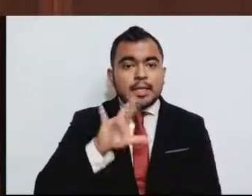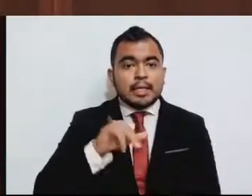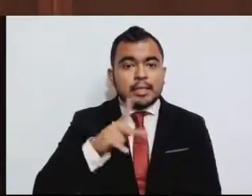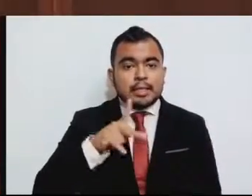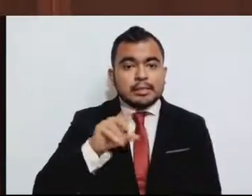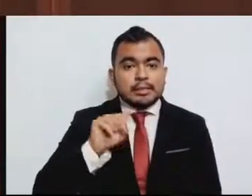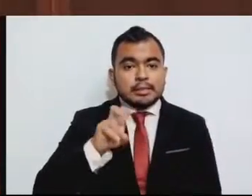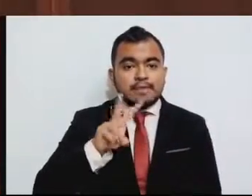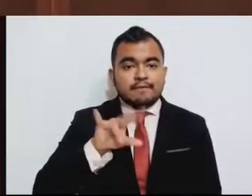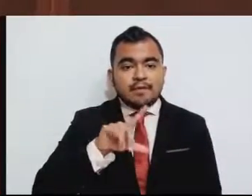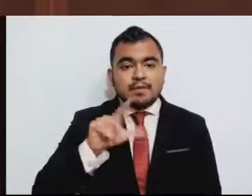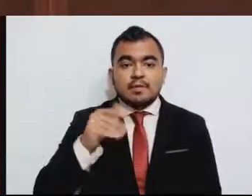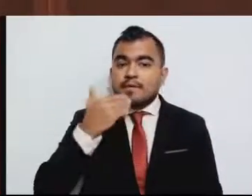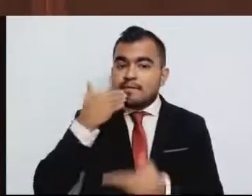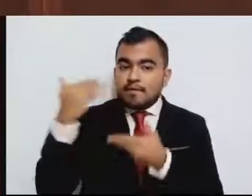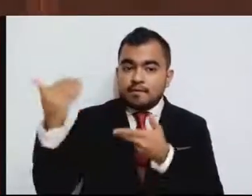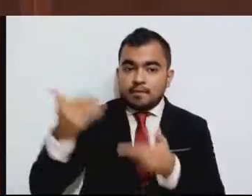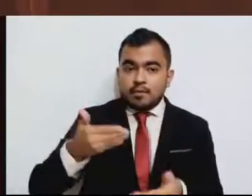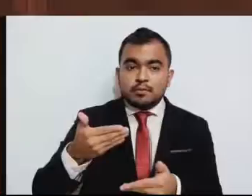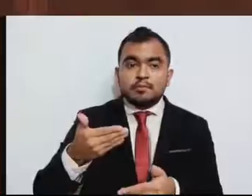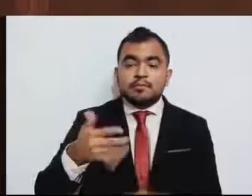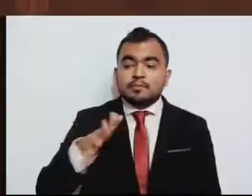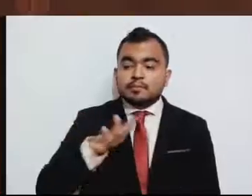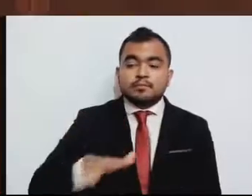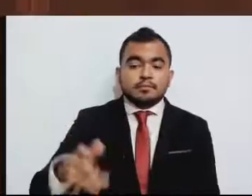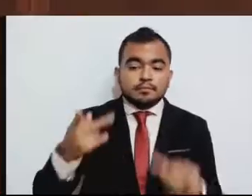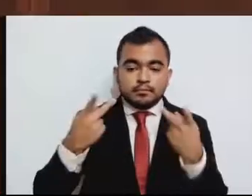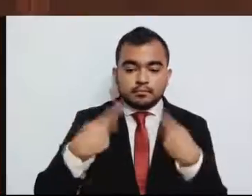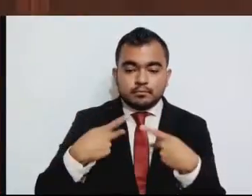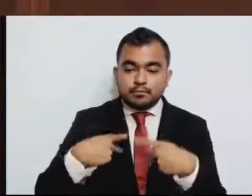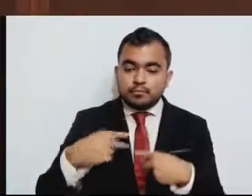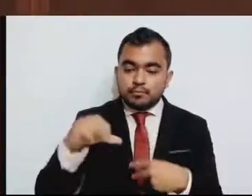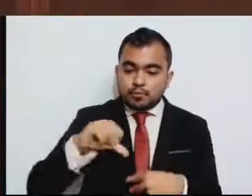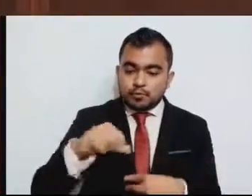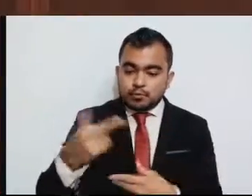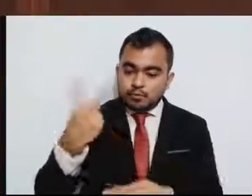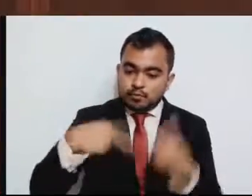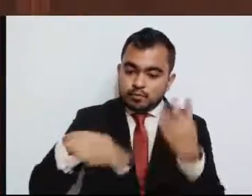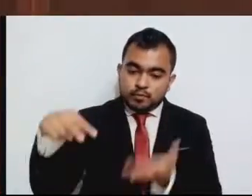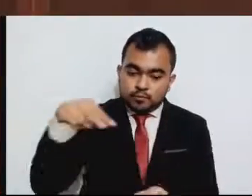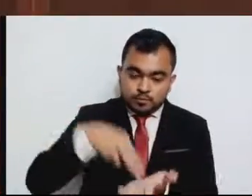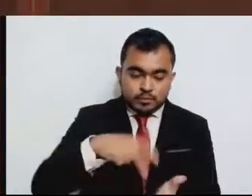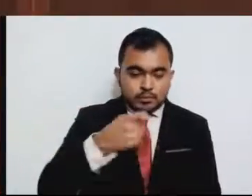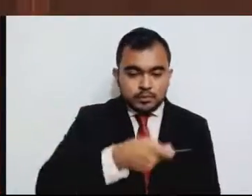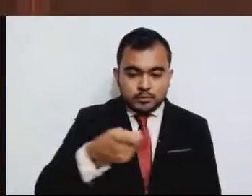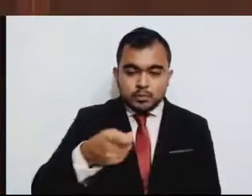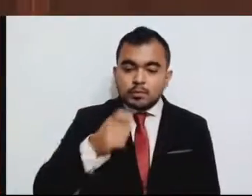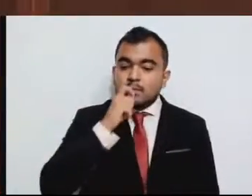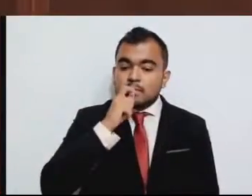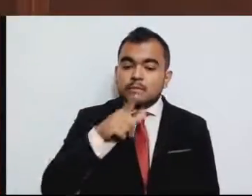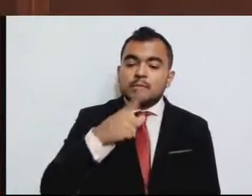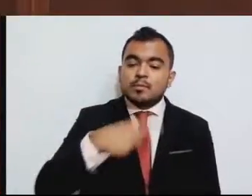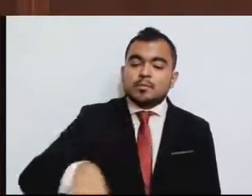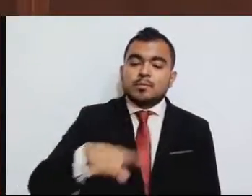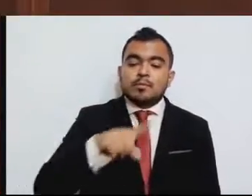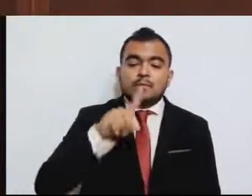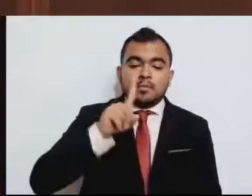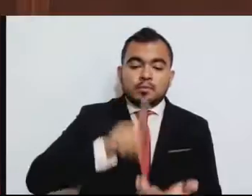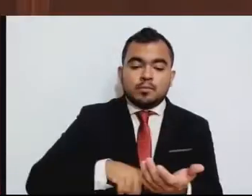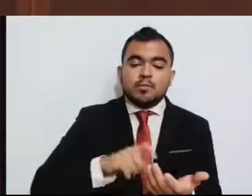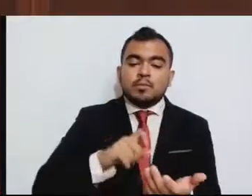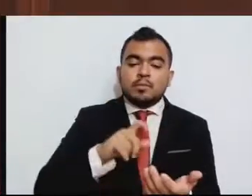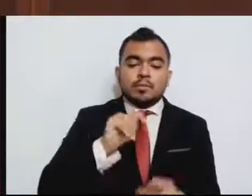bienvenido saludo al público que nos acompaña a los funcionarios y a los representantes de los medios de